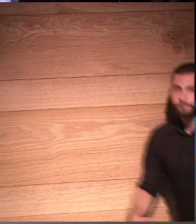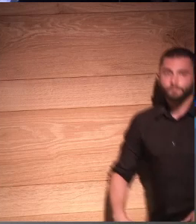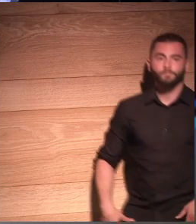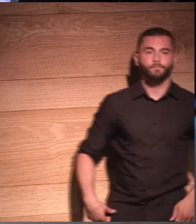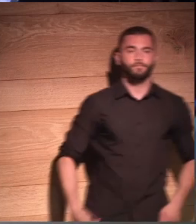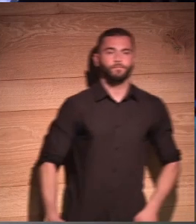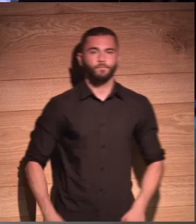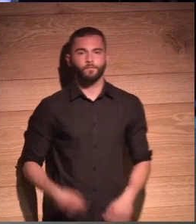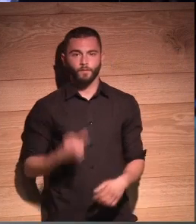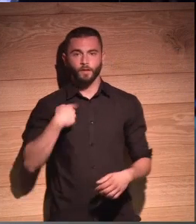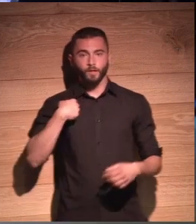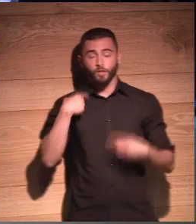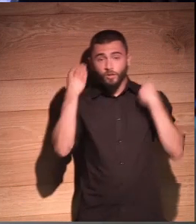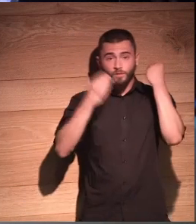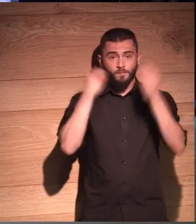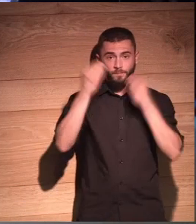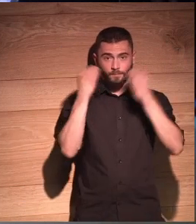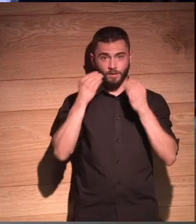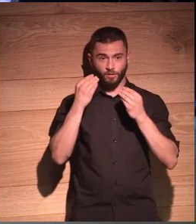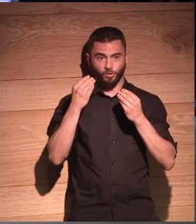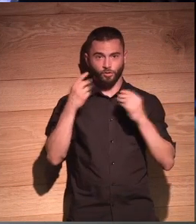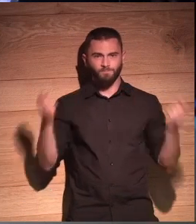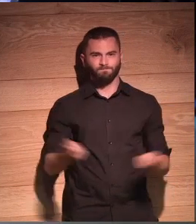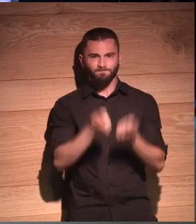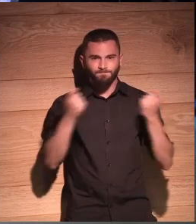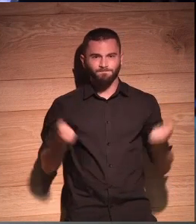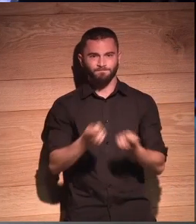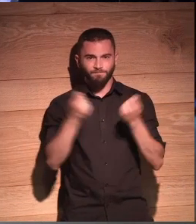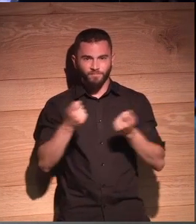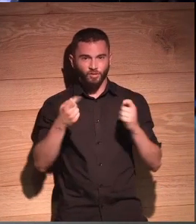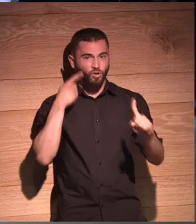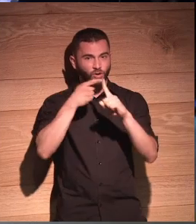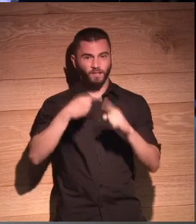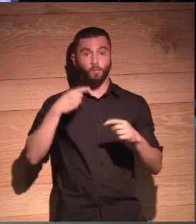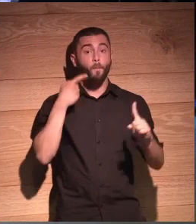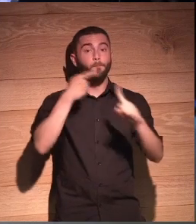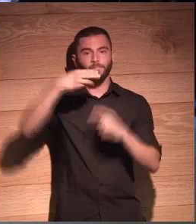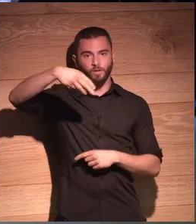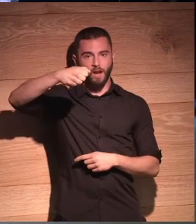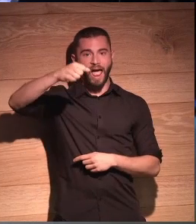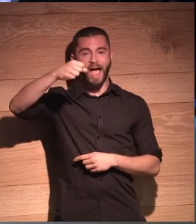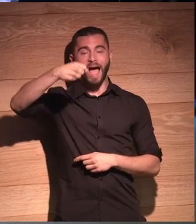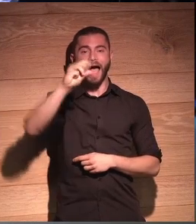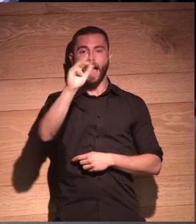cabo para las misiones Apolo no ha tenido precedentes en la historia de la humanidad. Por primera vez,